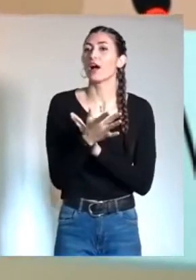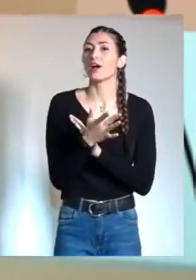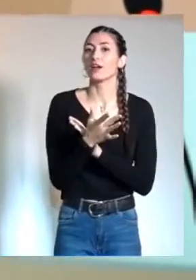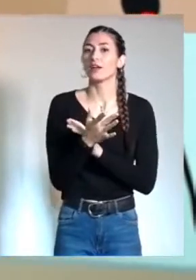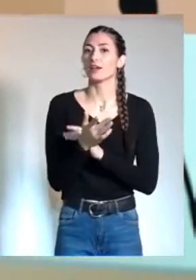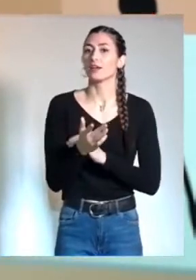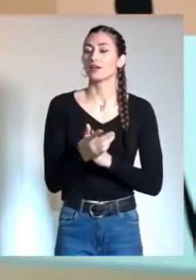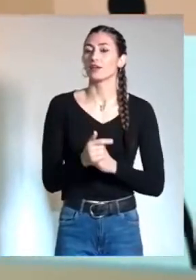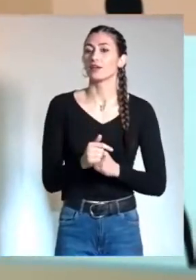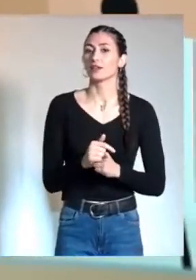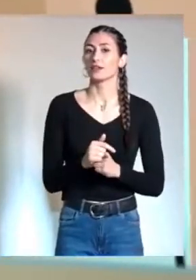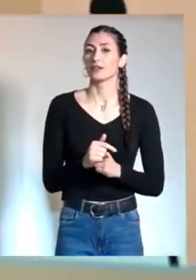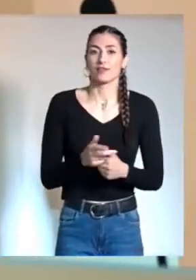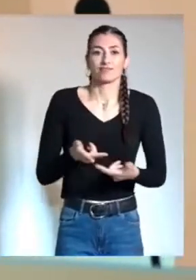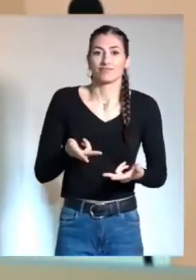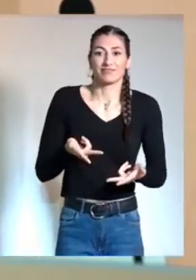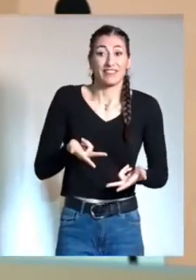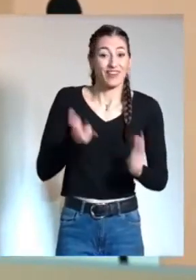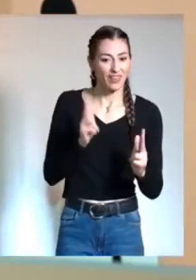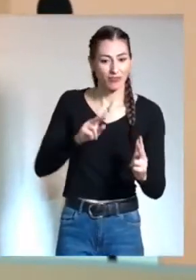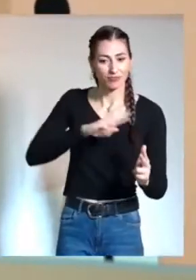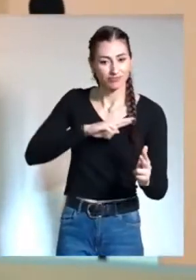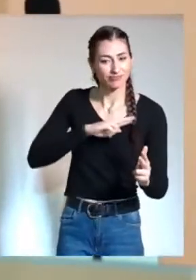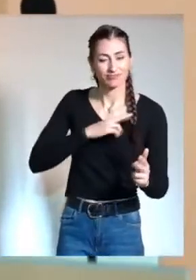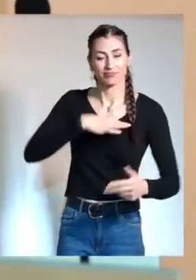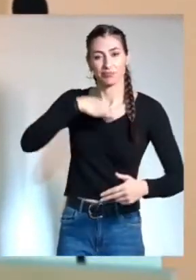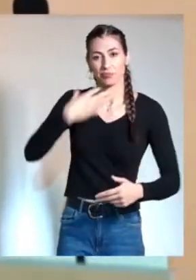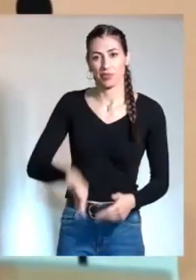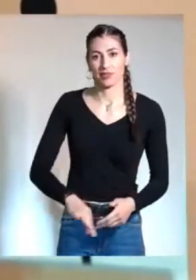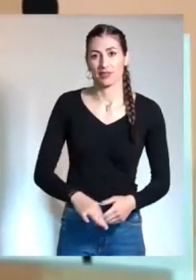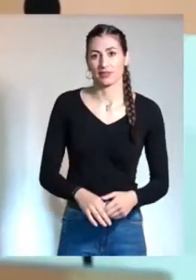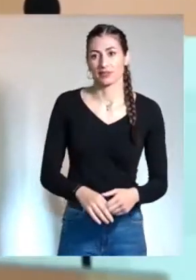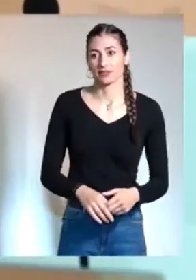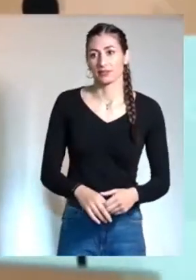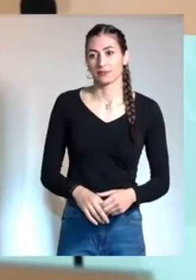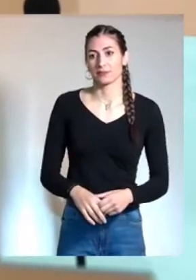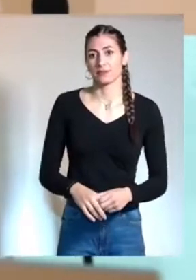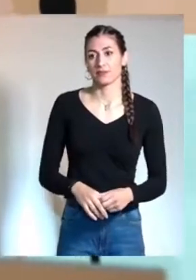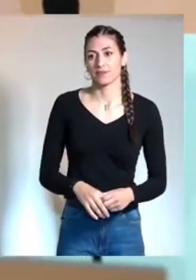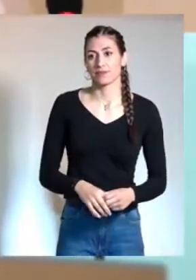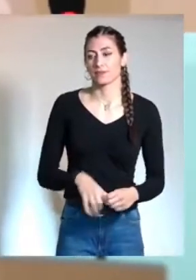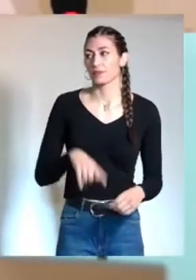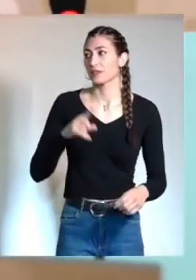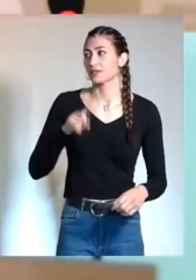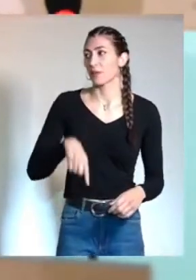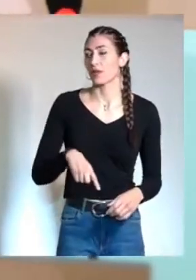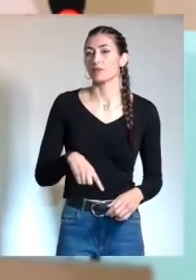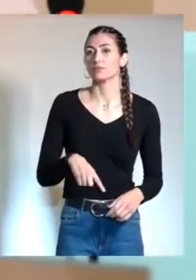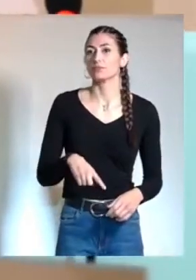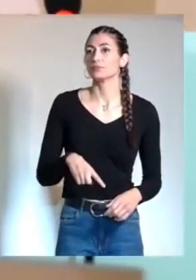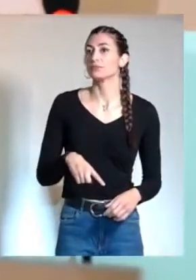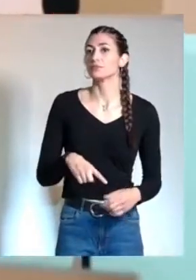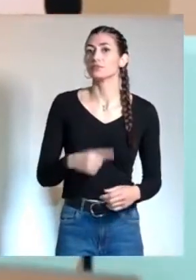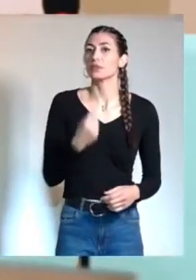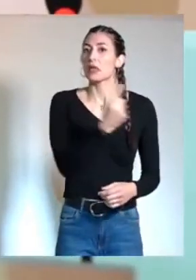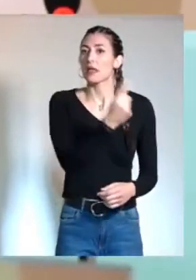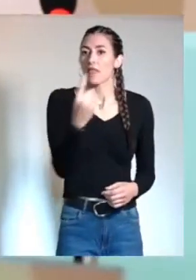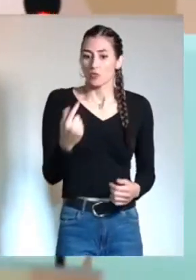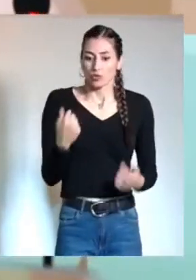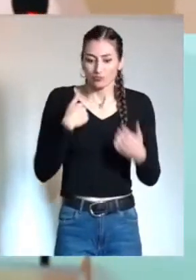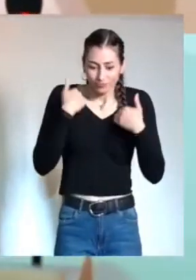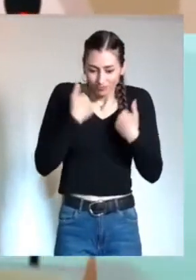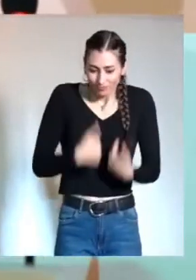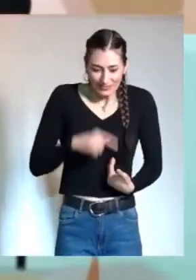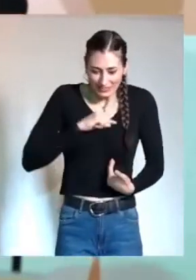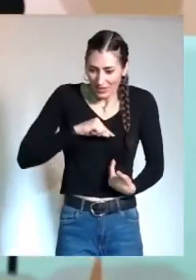poder tener más libertad que todo eso y poder mostrar que somos cada